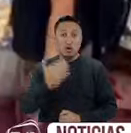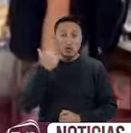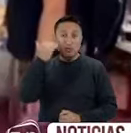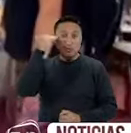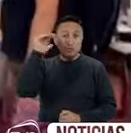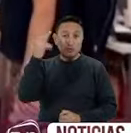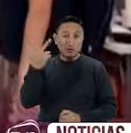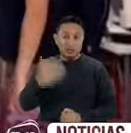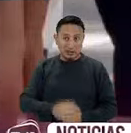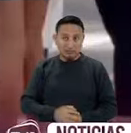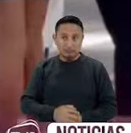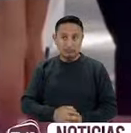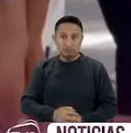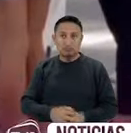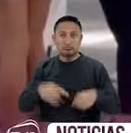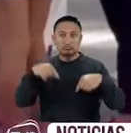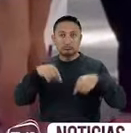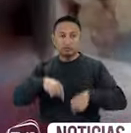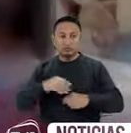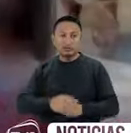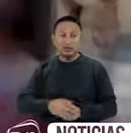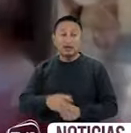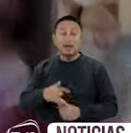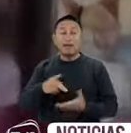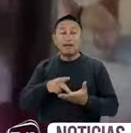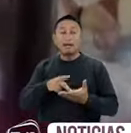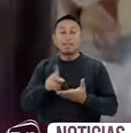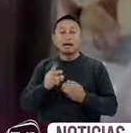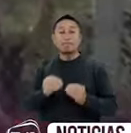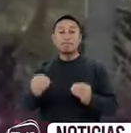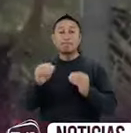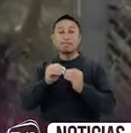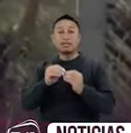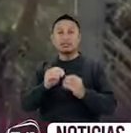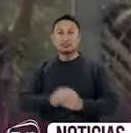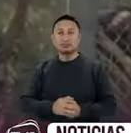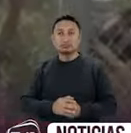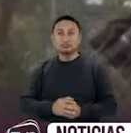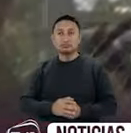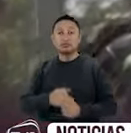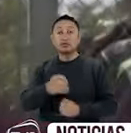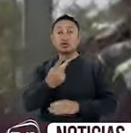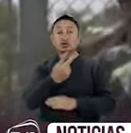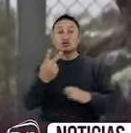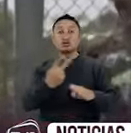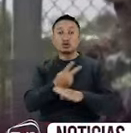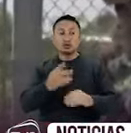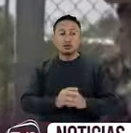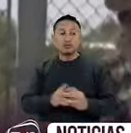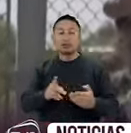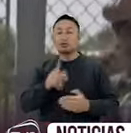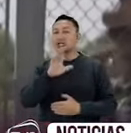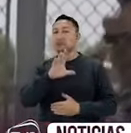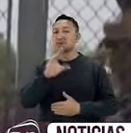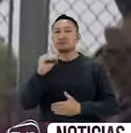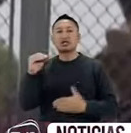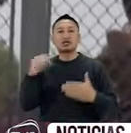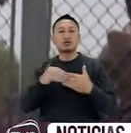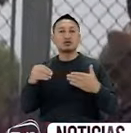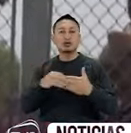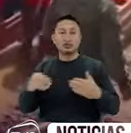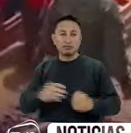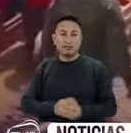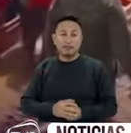para ponerles un impuesto a sus vidas. Tienes 2 horas para conseguir $500. Sí, quizás es porque es